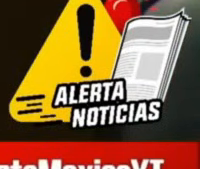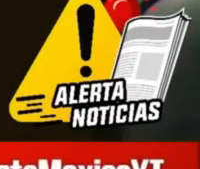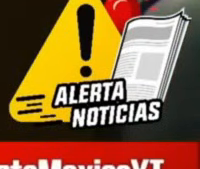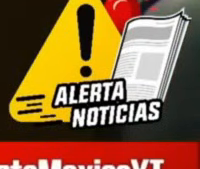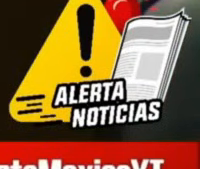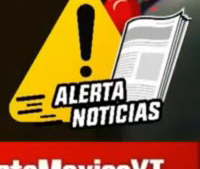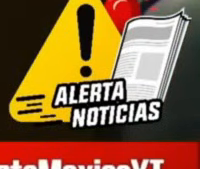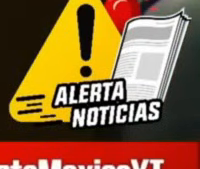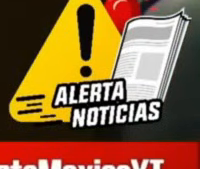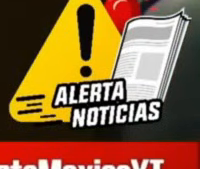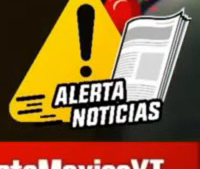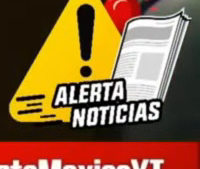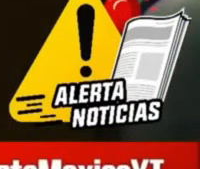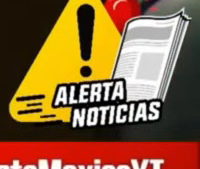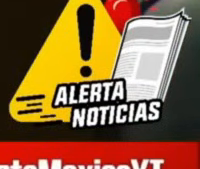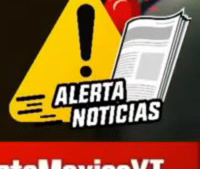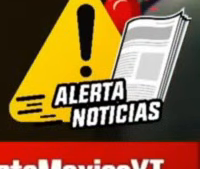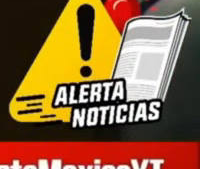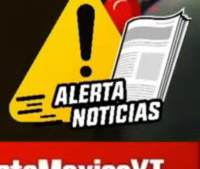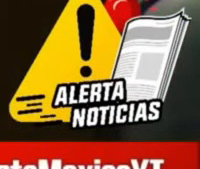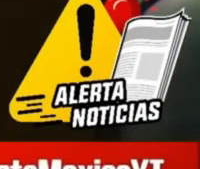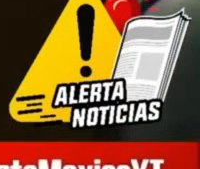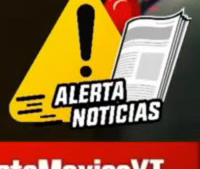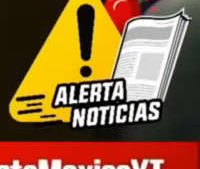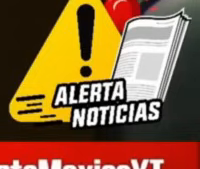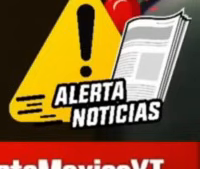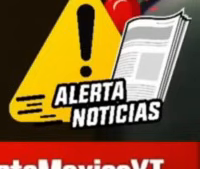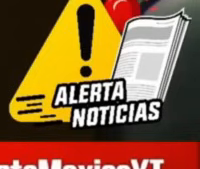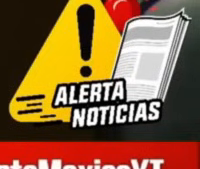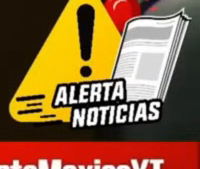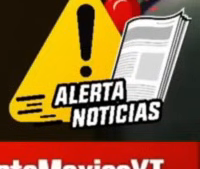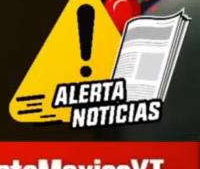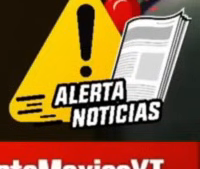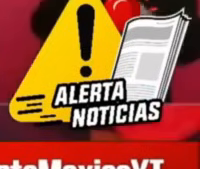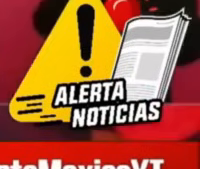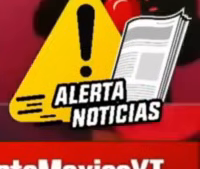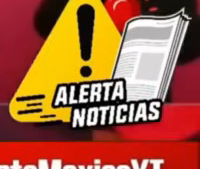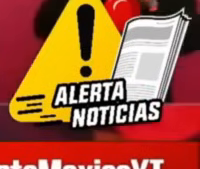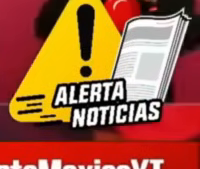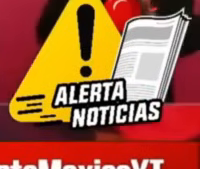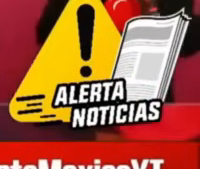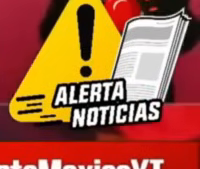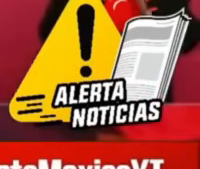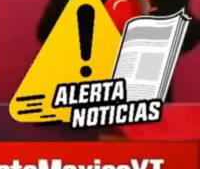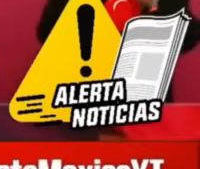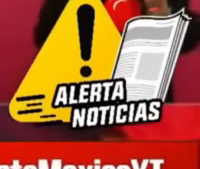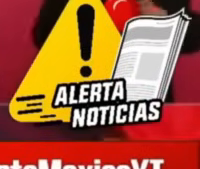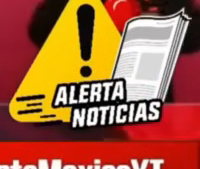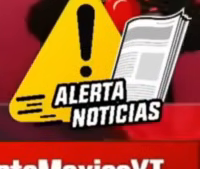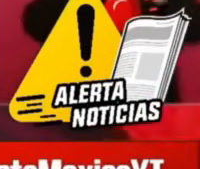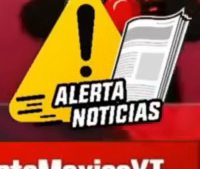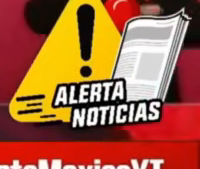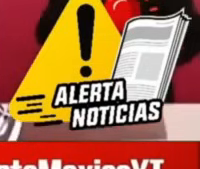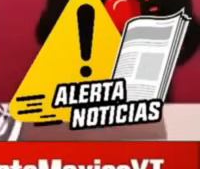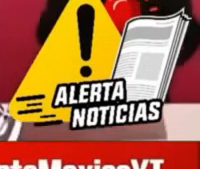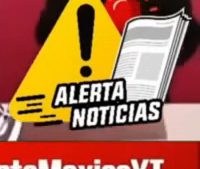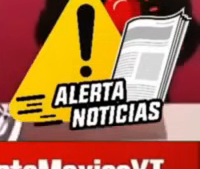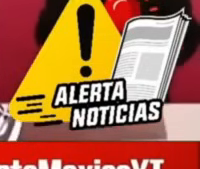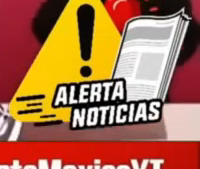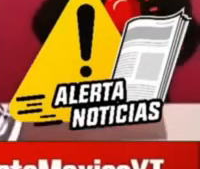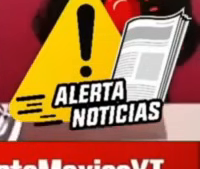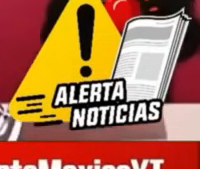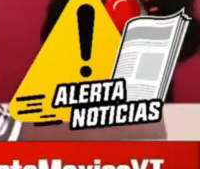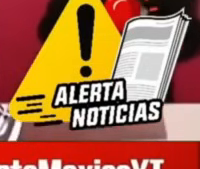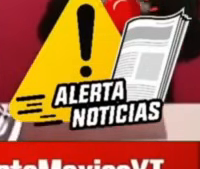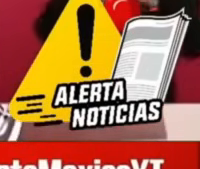sentaditos y calladitos. Y es que durante 5 años que lleva el gobierno del presidente López Obrador, este, por